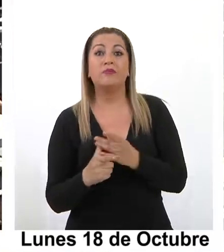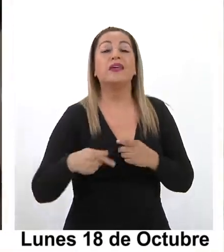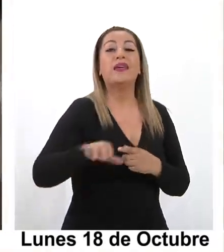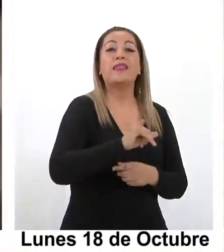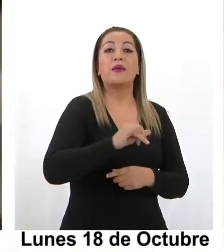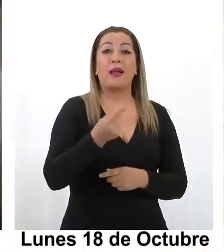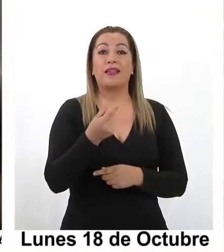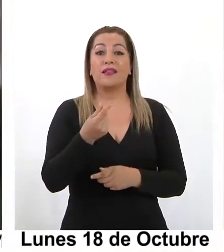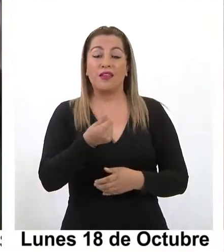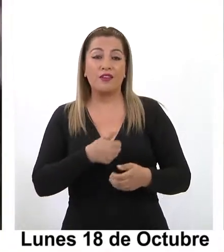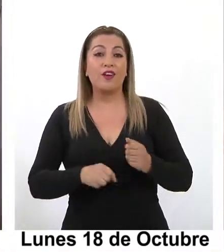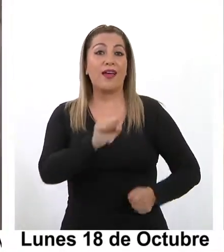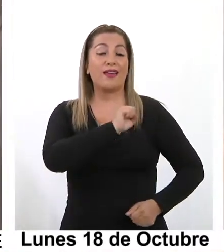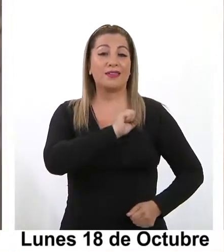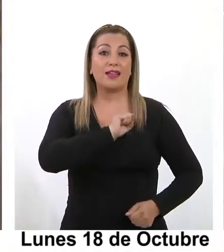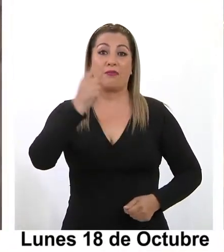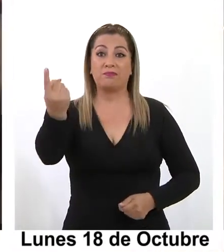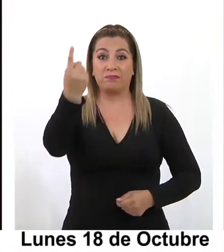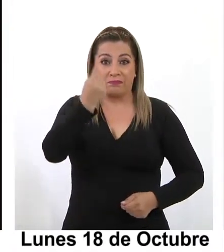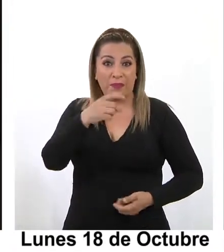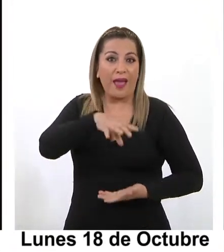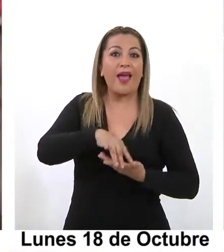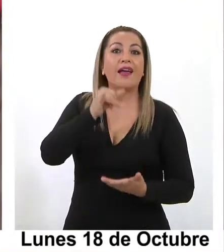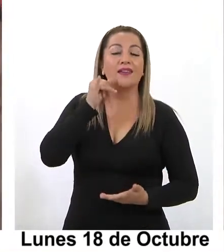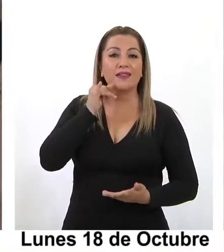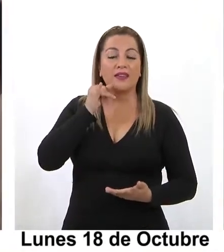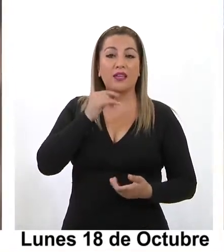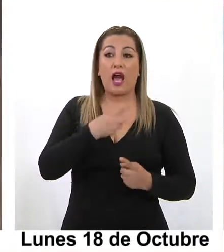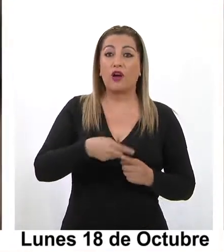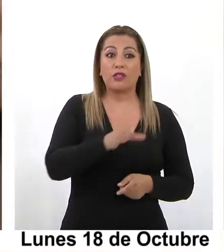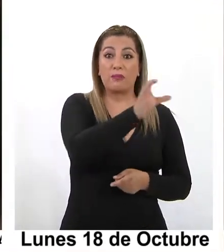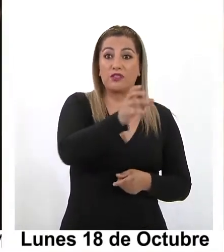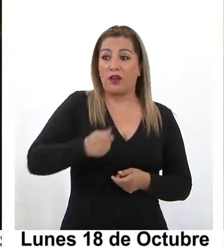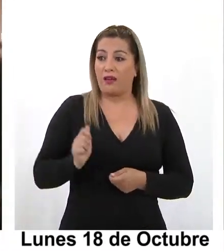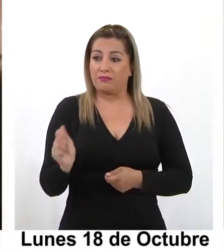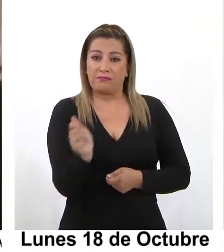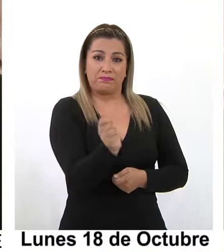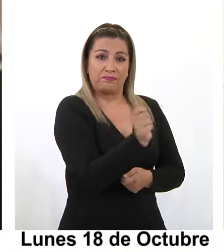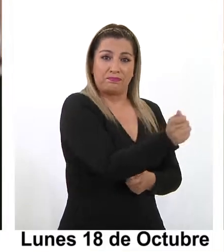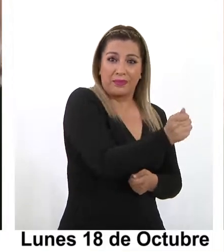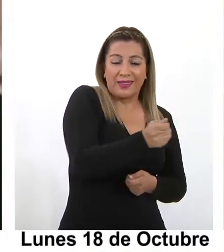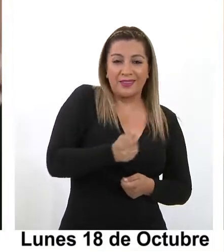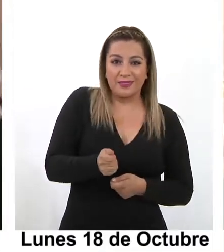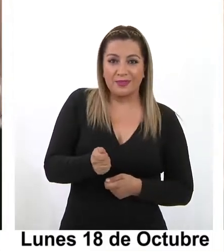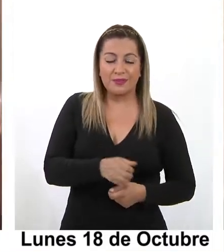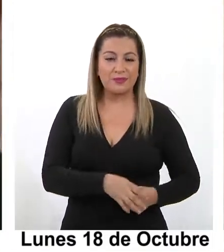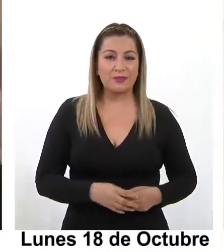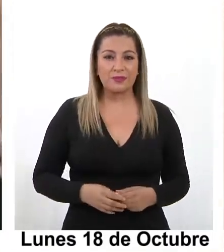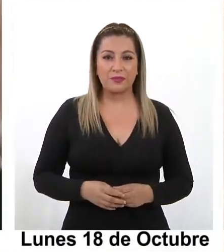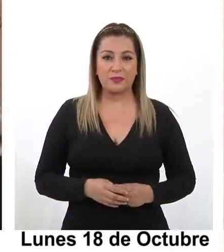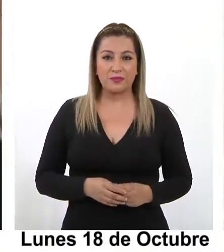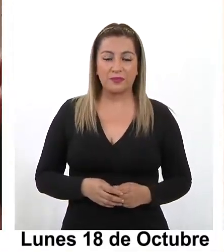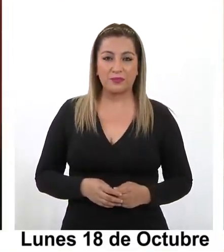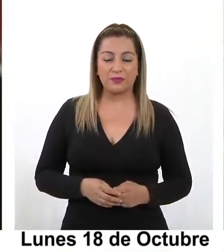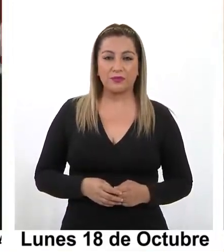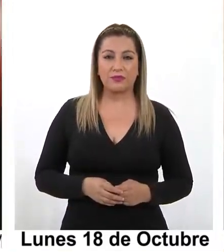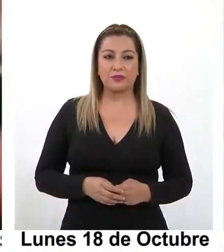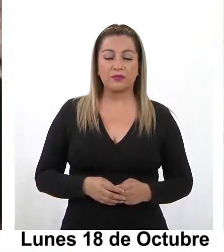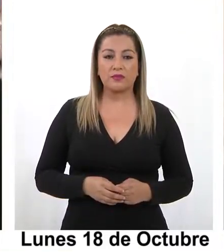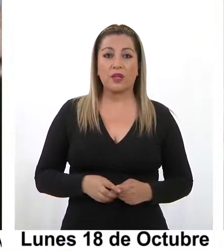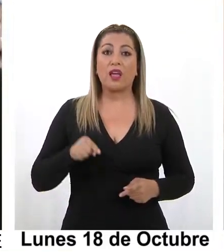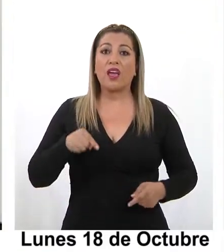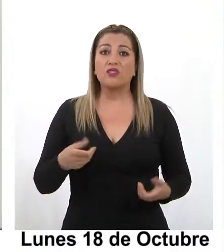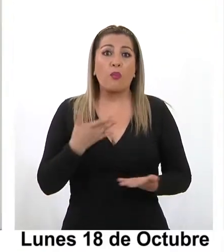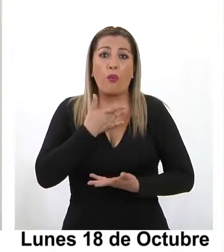trasladaba el dinero desde Santiago a Iquique para entregarlo entre los ediles involucrados. Creemos que esto se